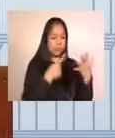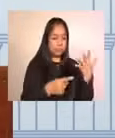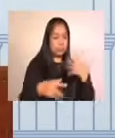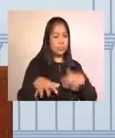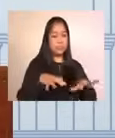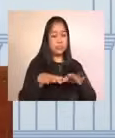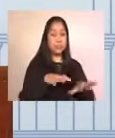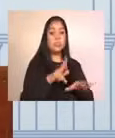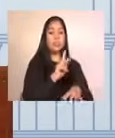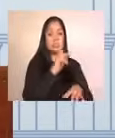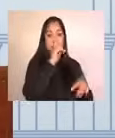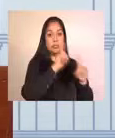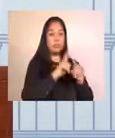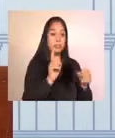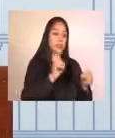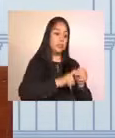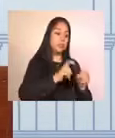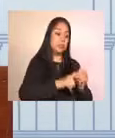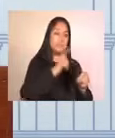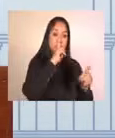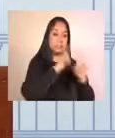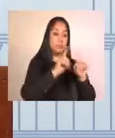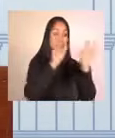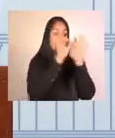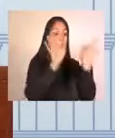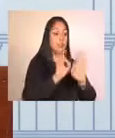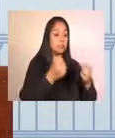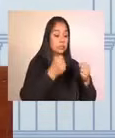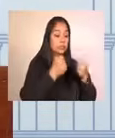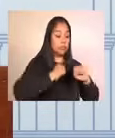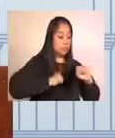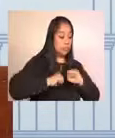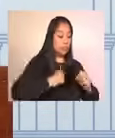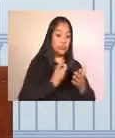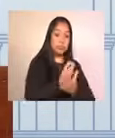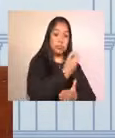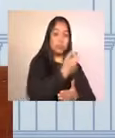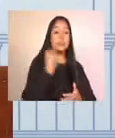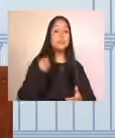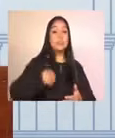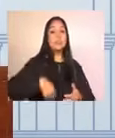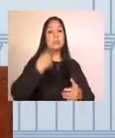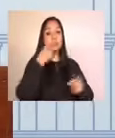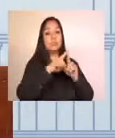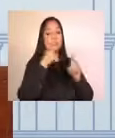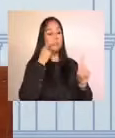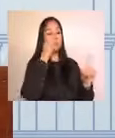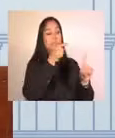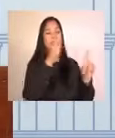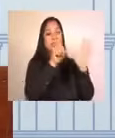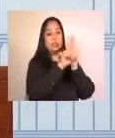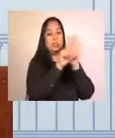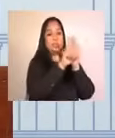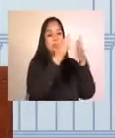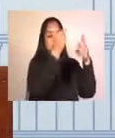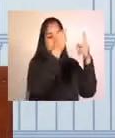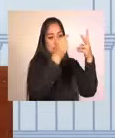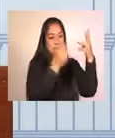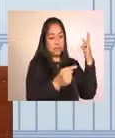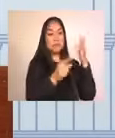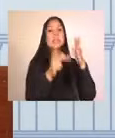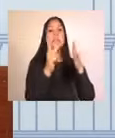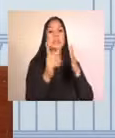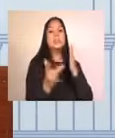incluido las formas de realizar los pagos, atiende única y exclusivamente a los parámetros legales y técnicos que